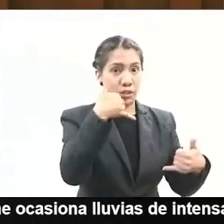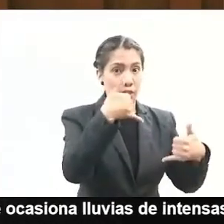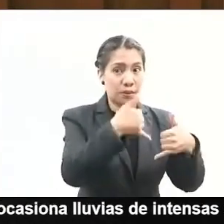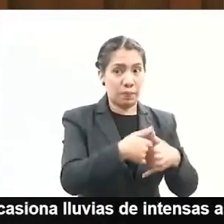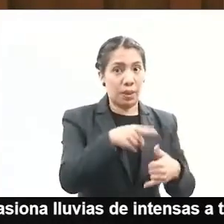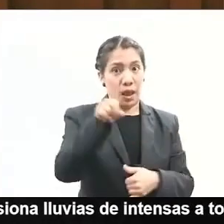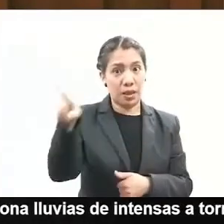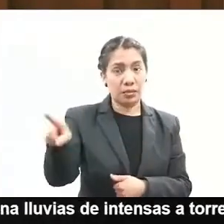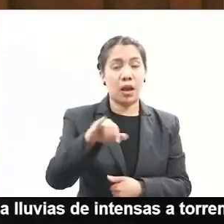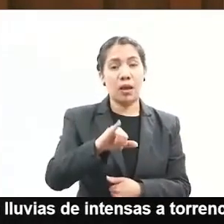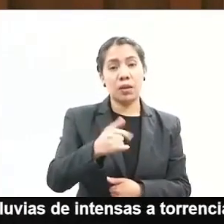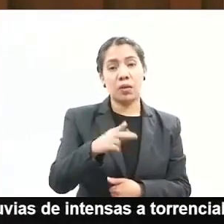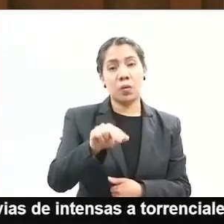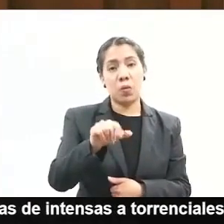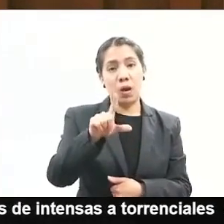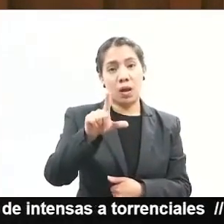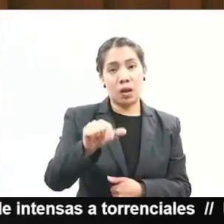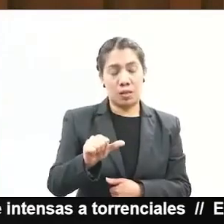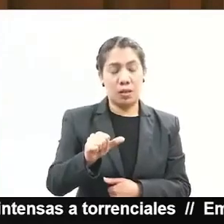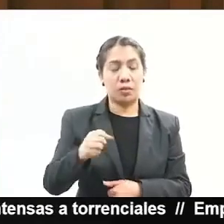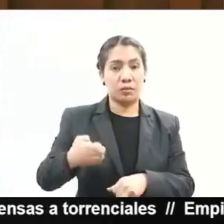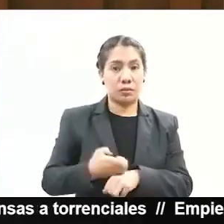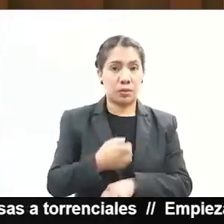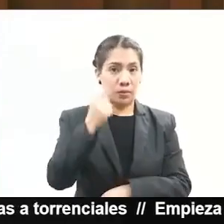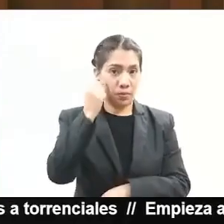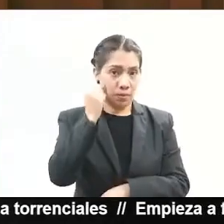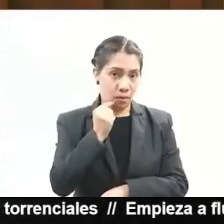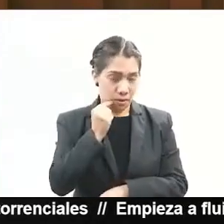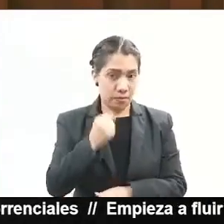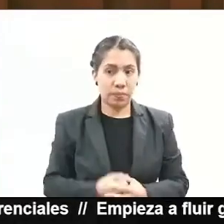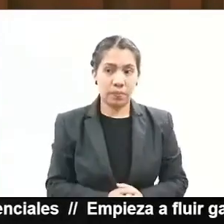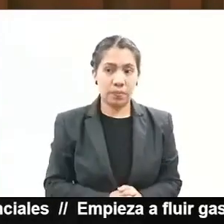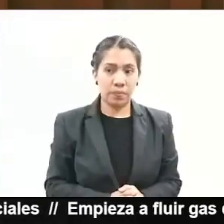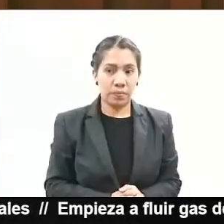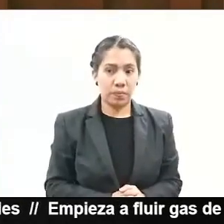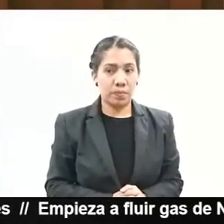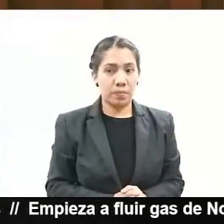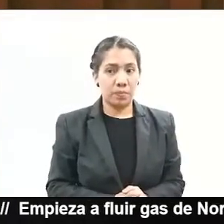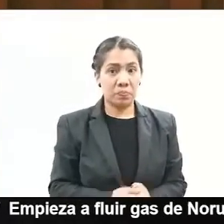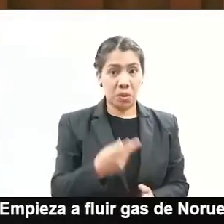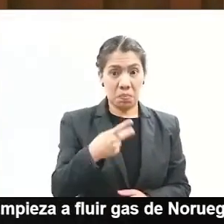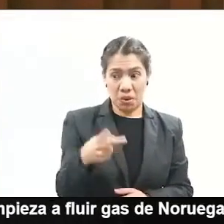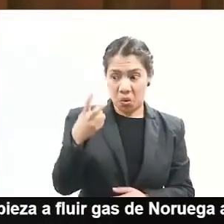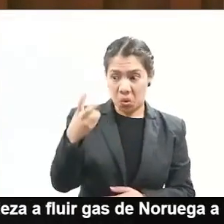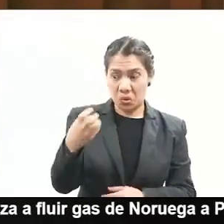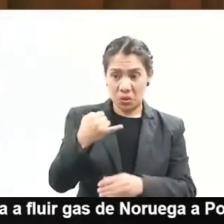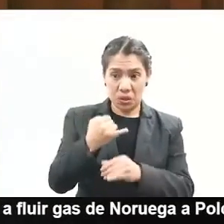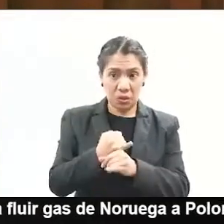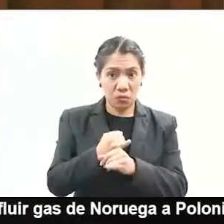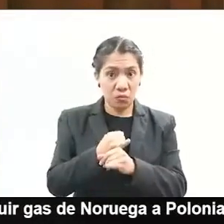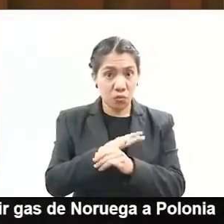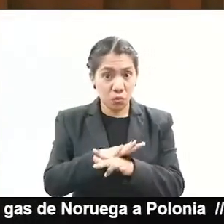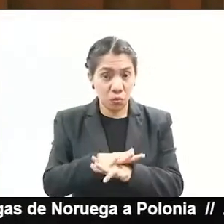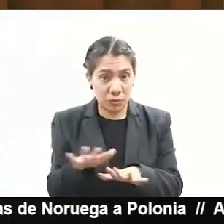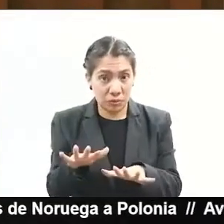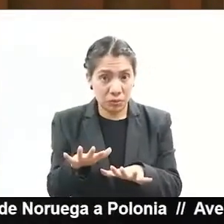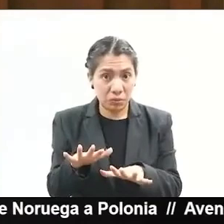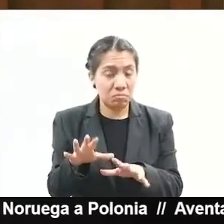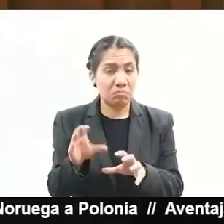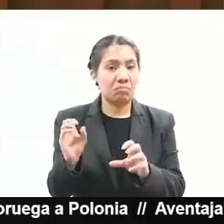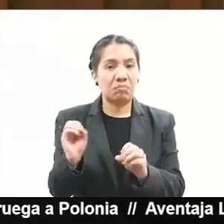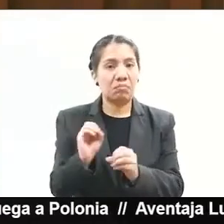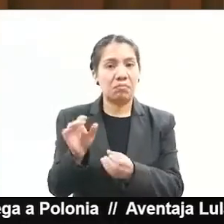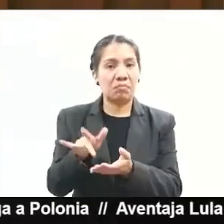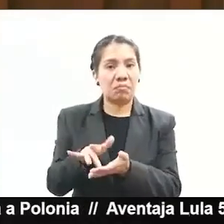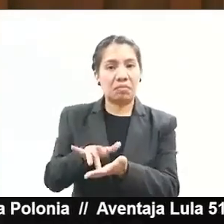Iguala. Sin embargo, ninguna de esas informaciones llevó a tomar decisiones para la protección